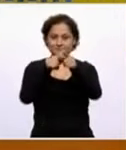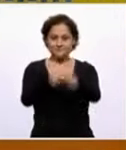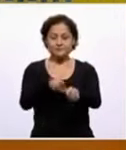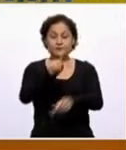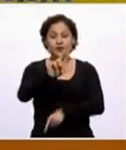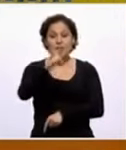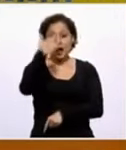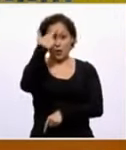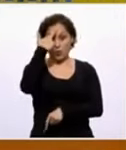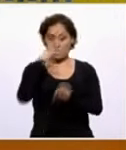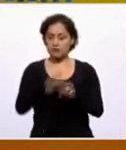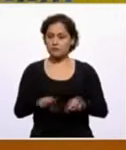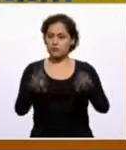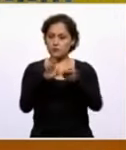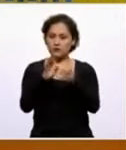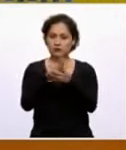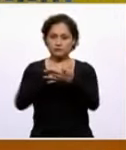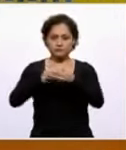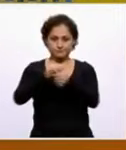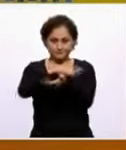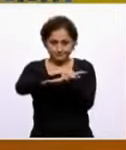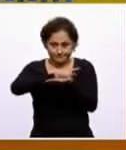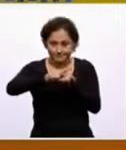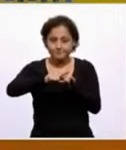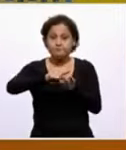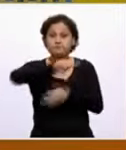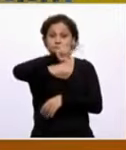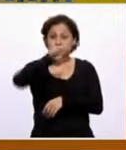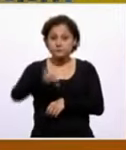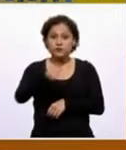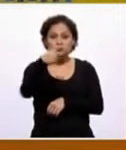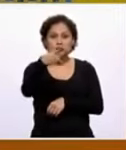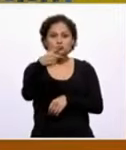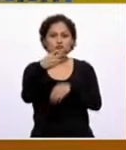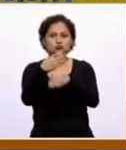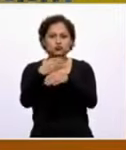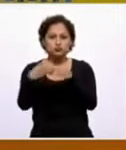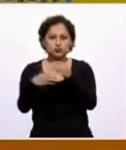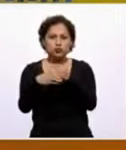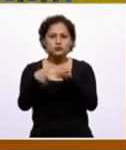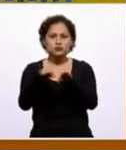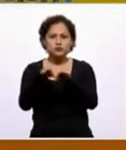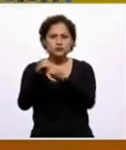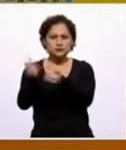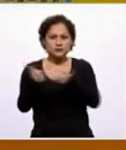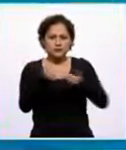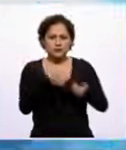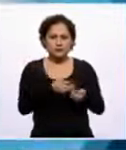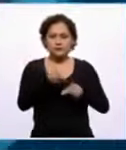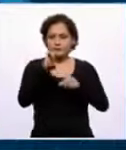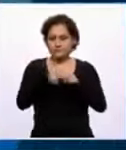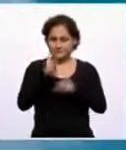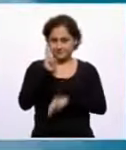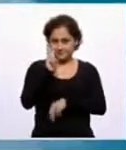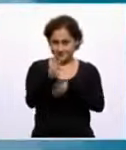lavarse muy bien las manos. Una vez que lo hayan hecho, tomen sus materiales de trabajo y siéntense enfrente a la televisión.